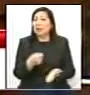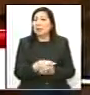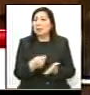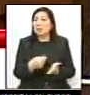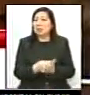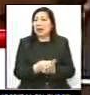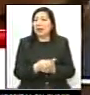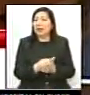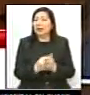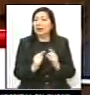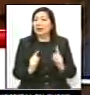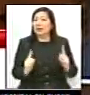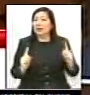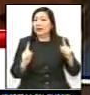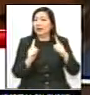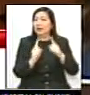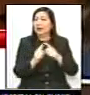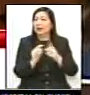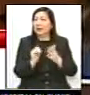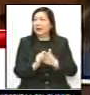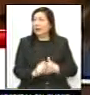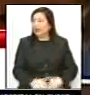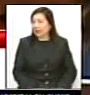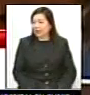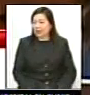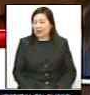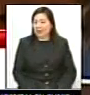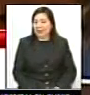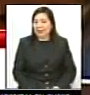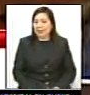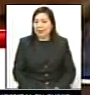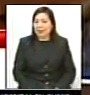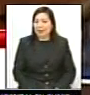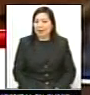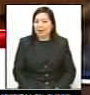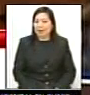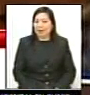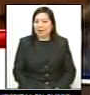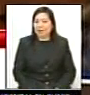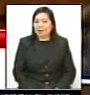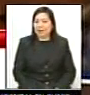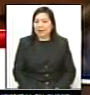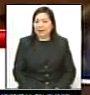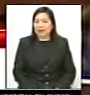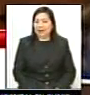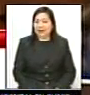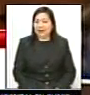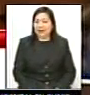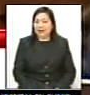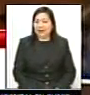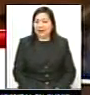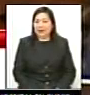de triangulación a través de... Tiempo adicional.